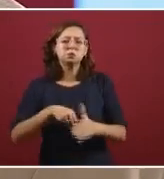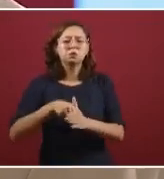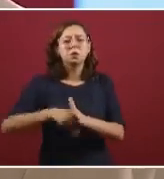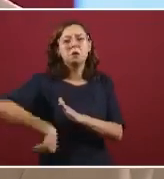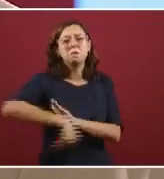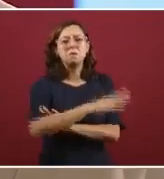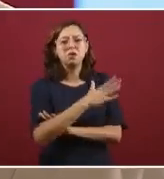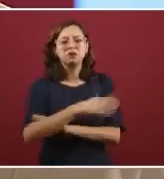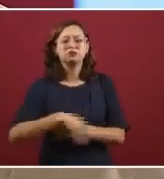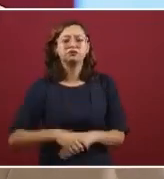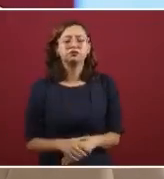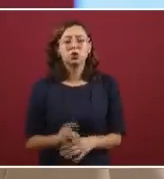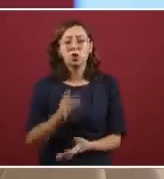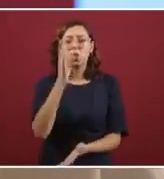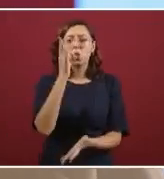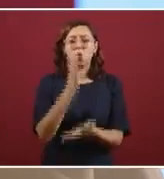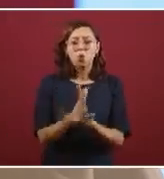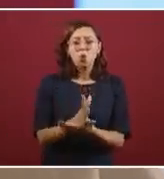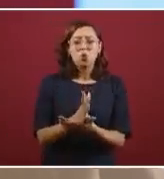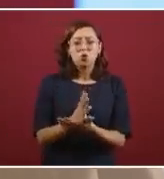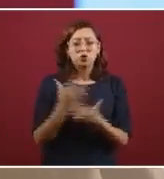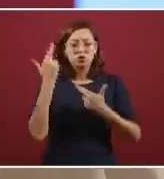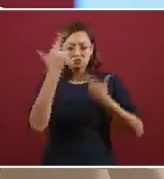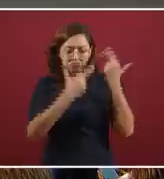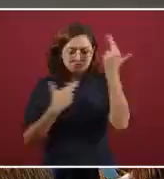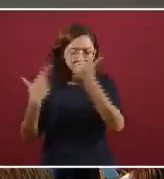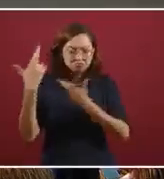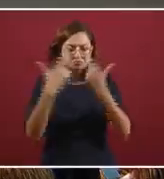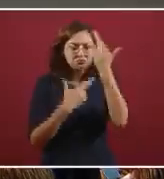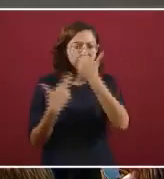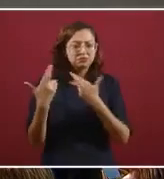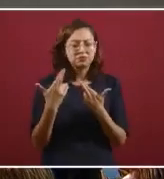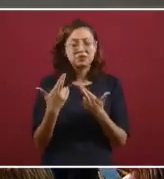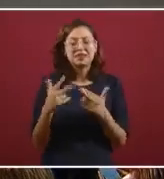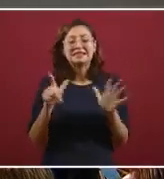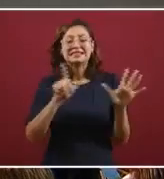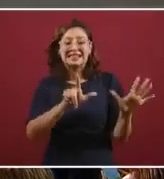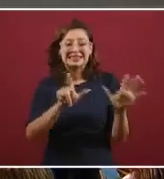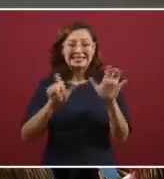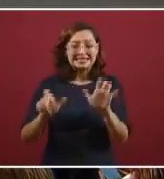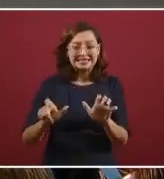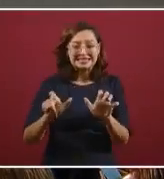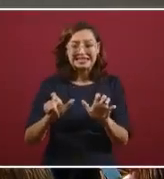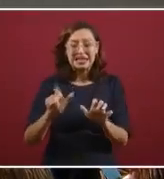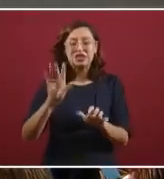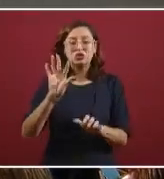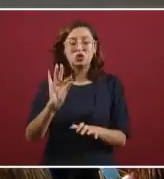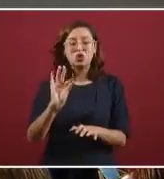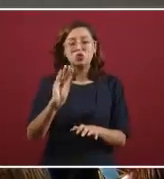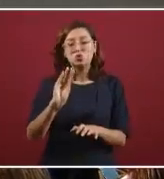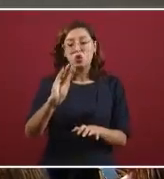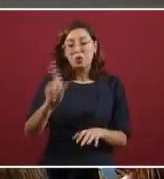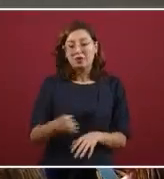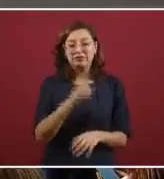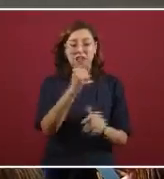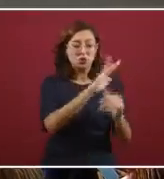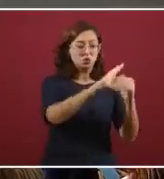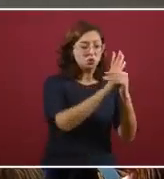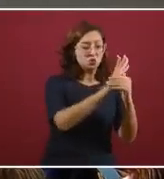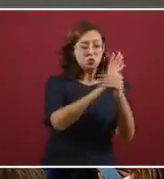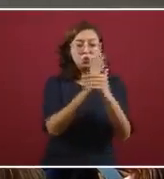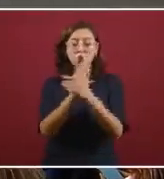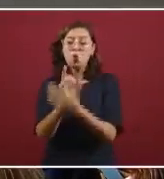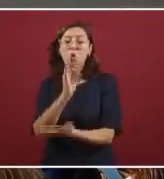solamente a analizar 162 de los 791 tomos que forman parte de la averiguación